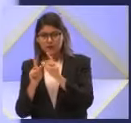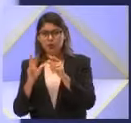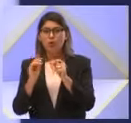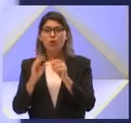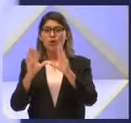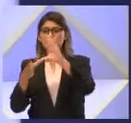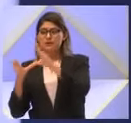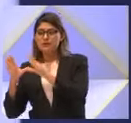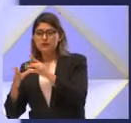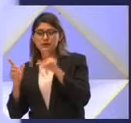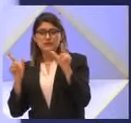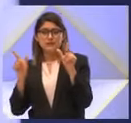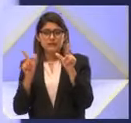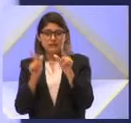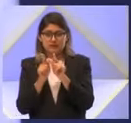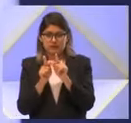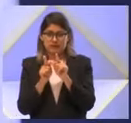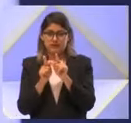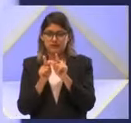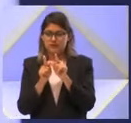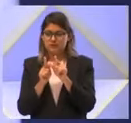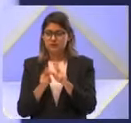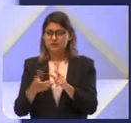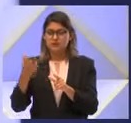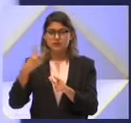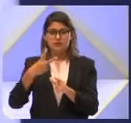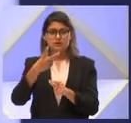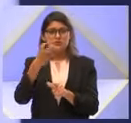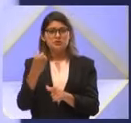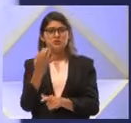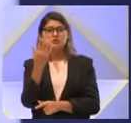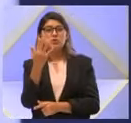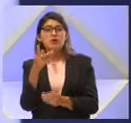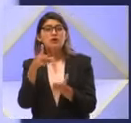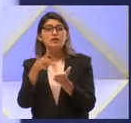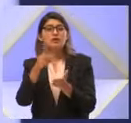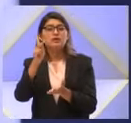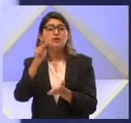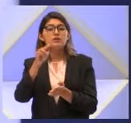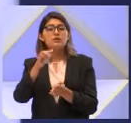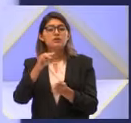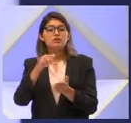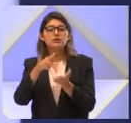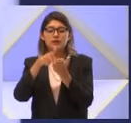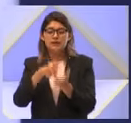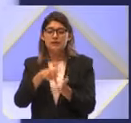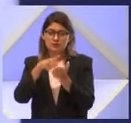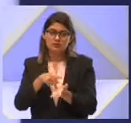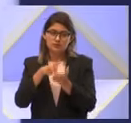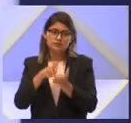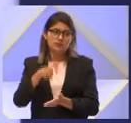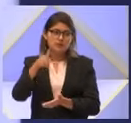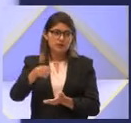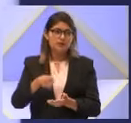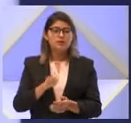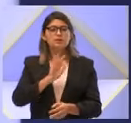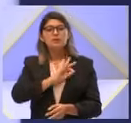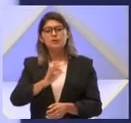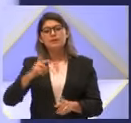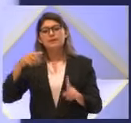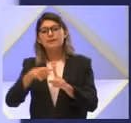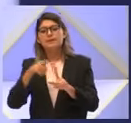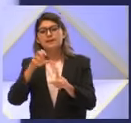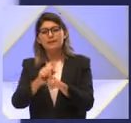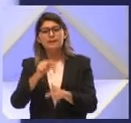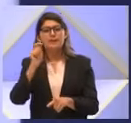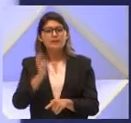en el caso de starling del orden de 250 kilogramos que cumple la necesidad de por un lado